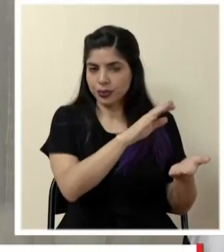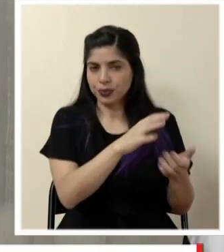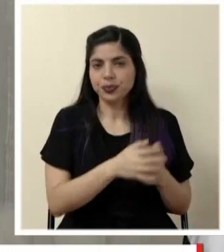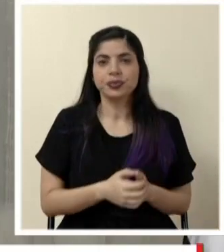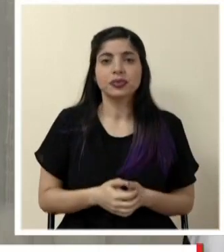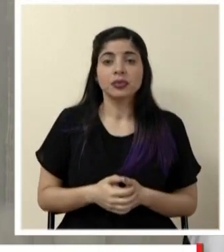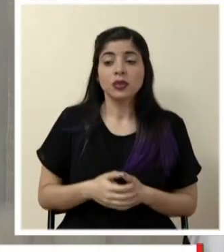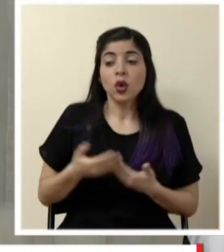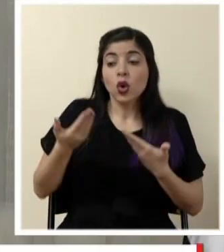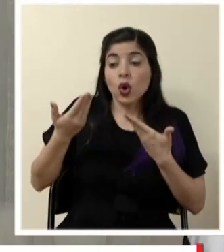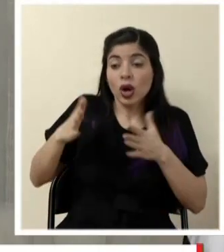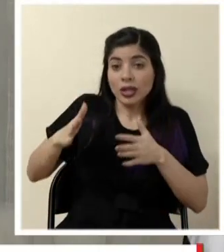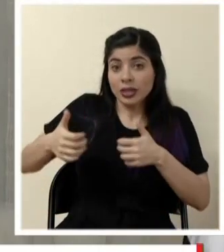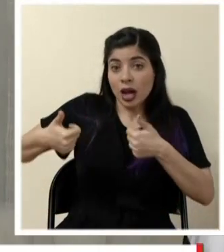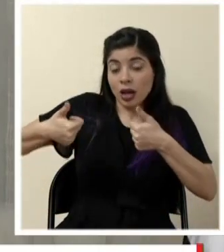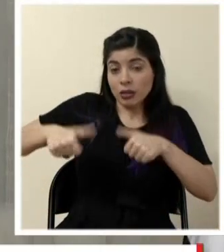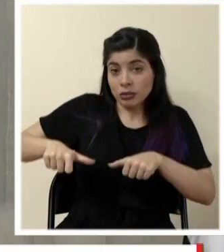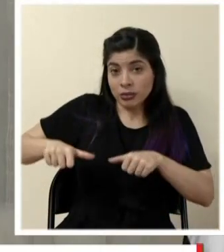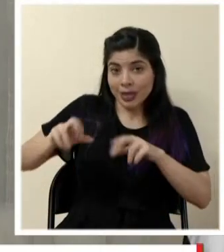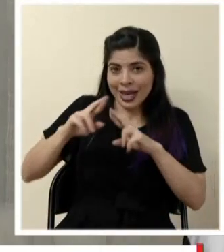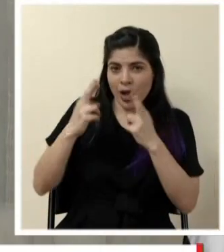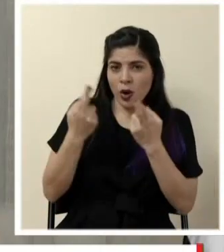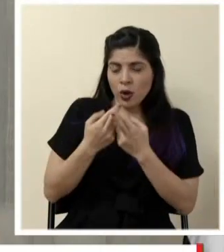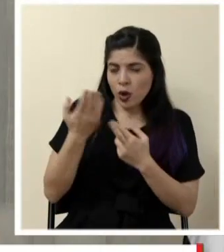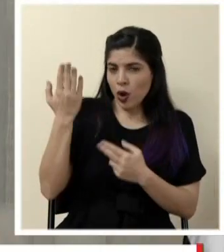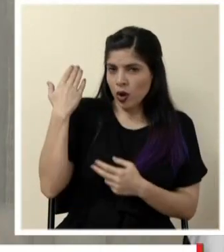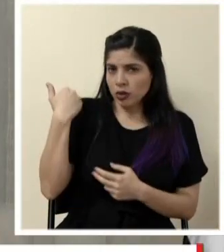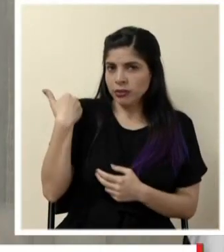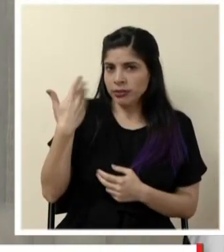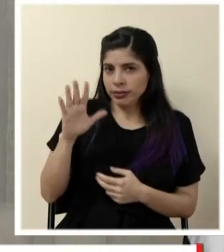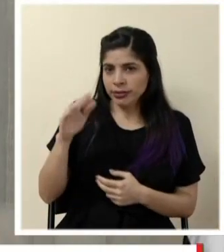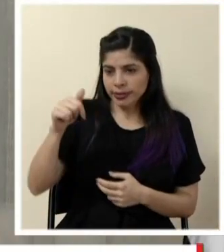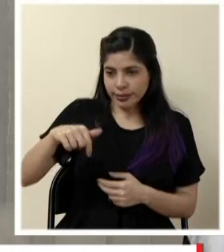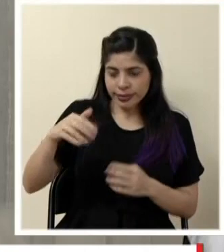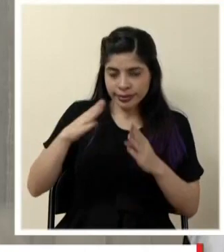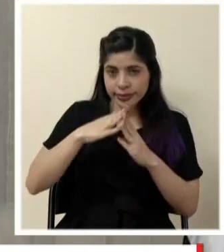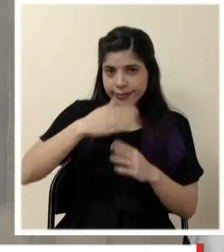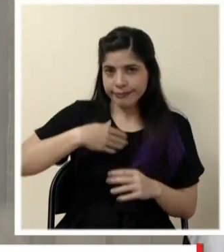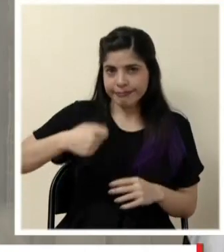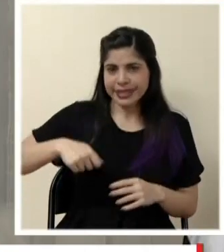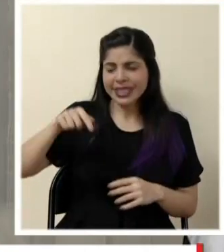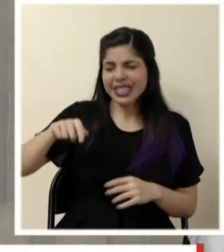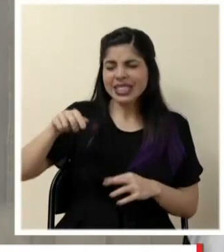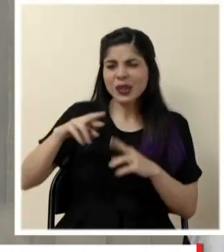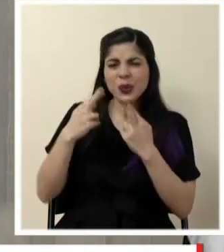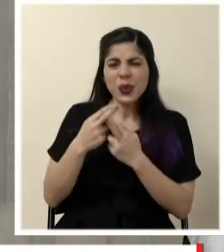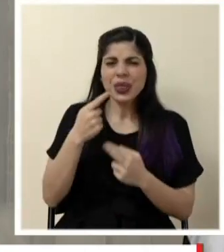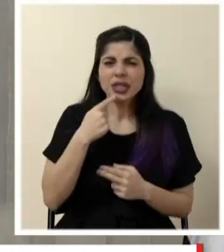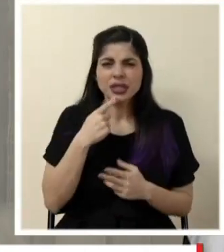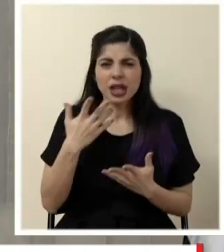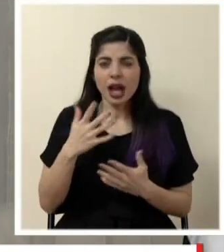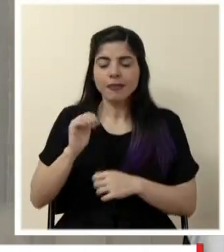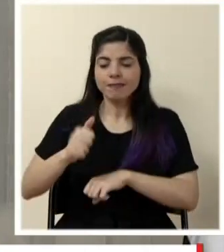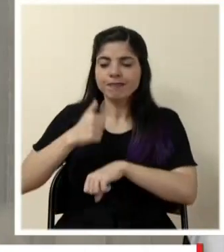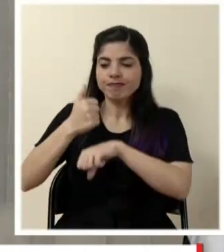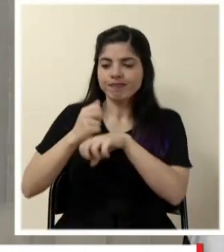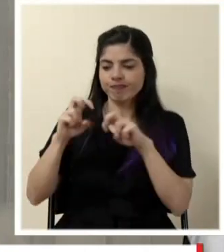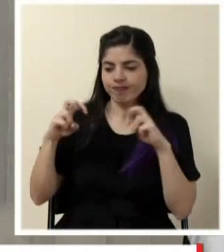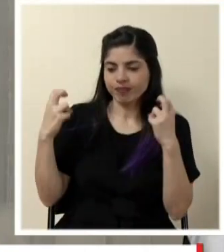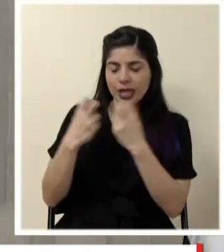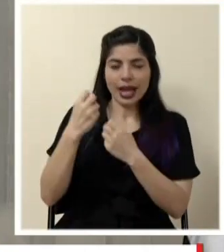Lo que se acordó en la reunión que tuvimos en Casa Presidencial fue crear una mesa de